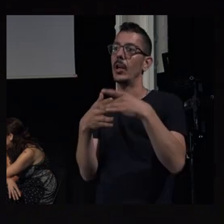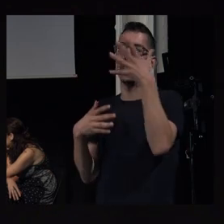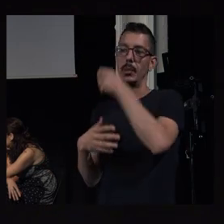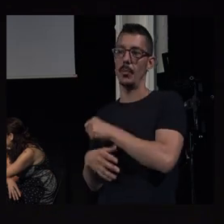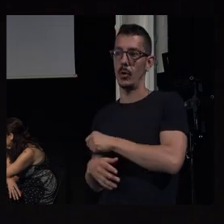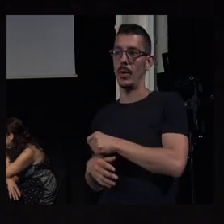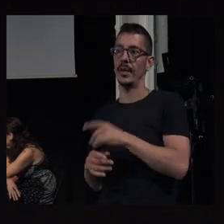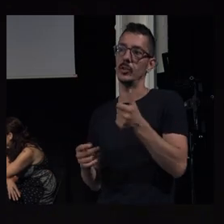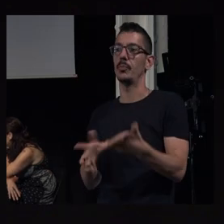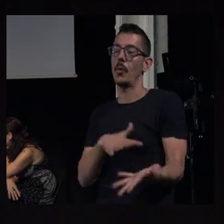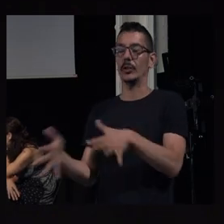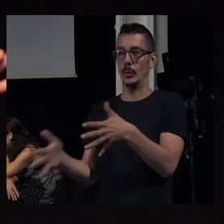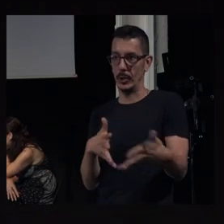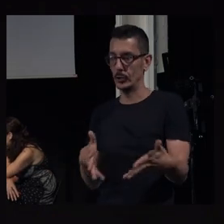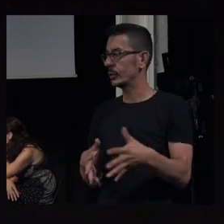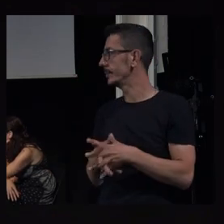grosso modo, ¿no?